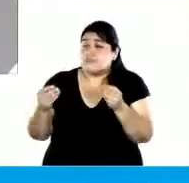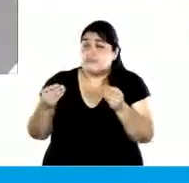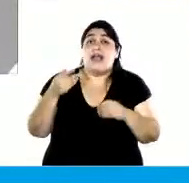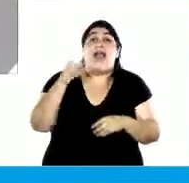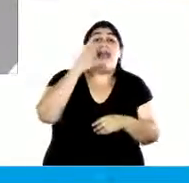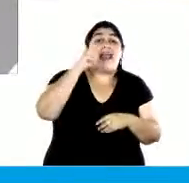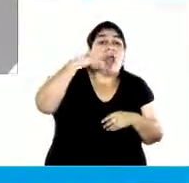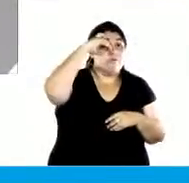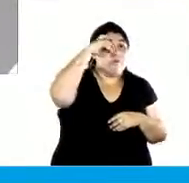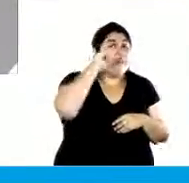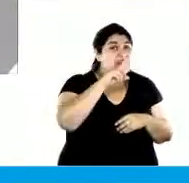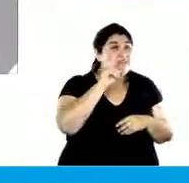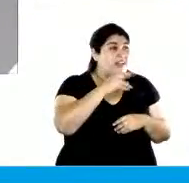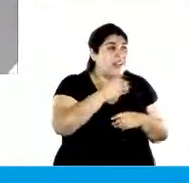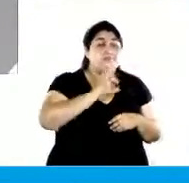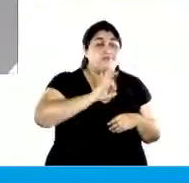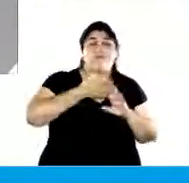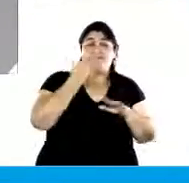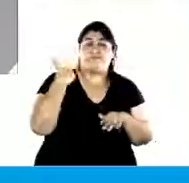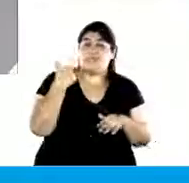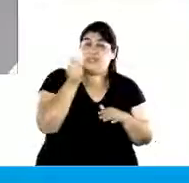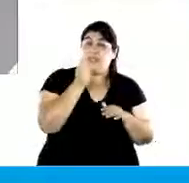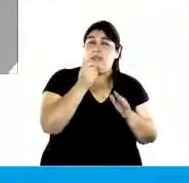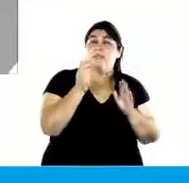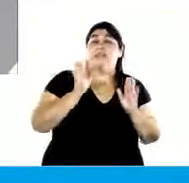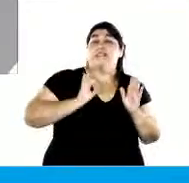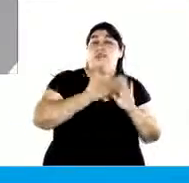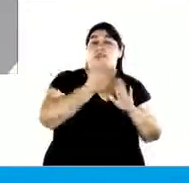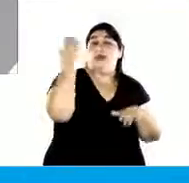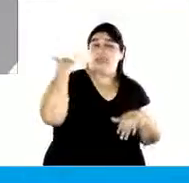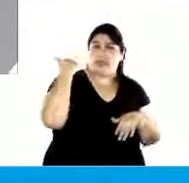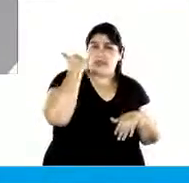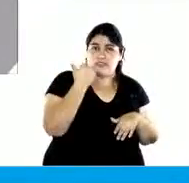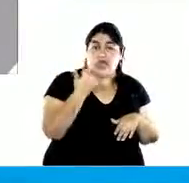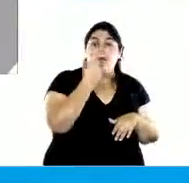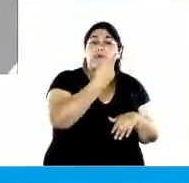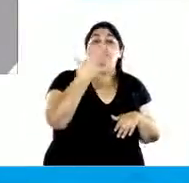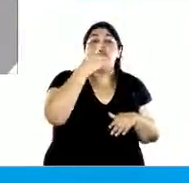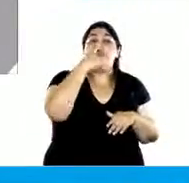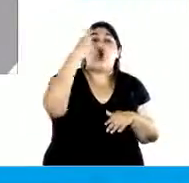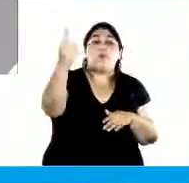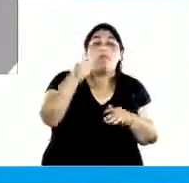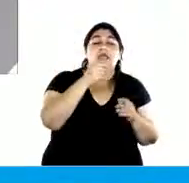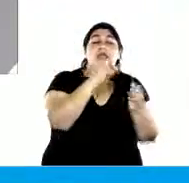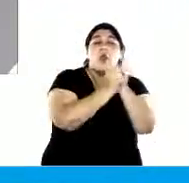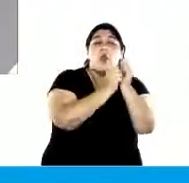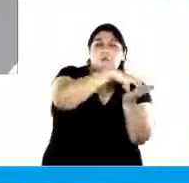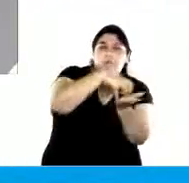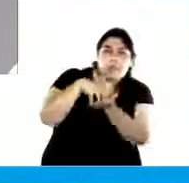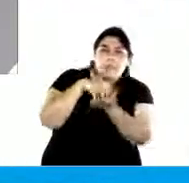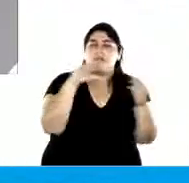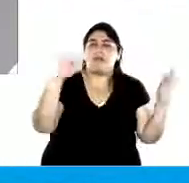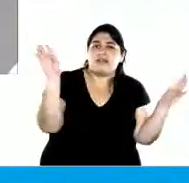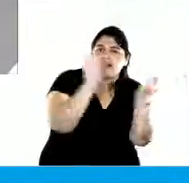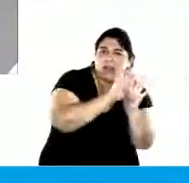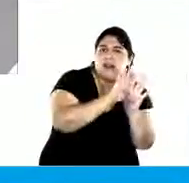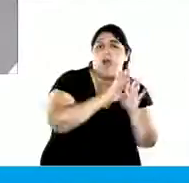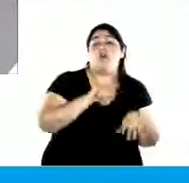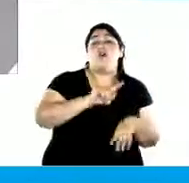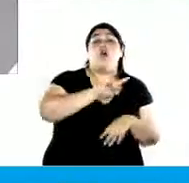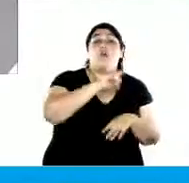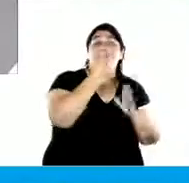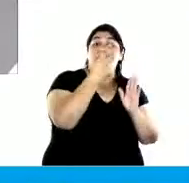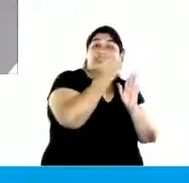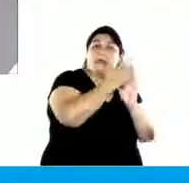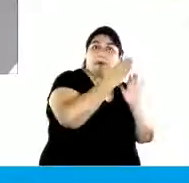Según CAME, en el primer semestre del año pasado cerraron más de 25.000 pymes en la provincia de Buenos Aires. En el primer semestre. No quiero pensar lo que